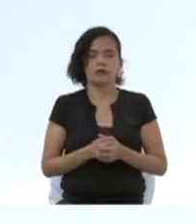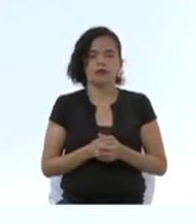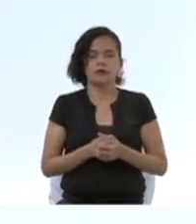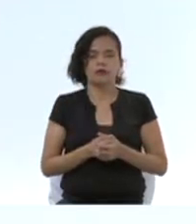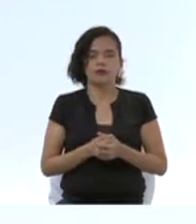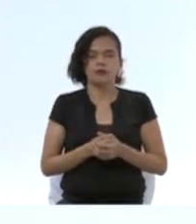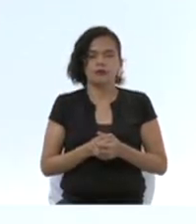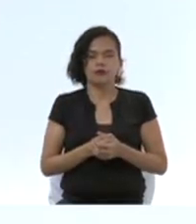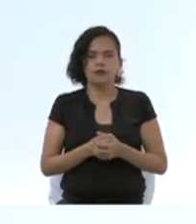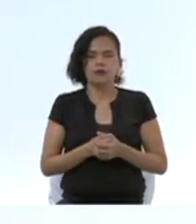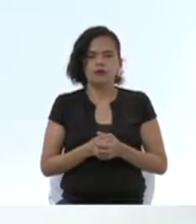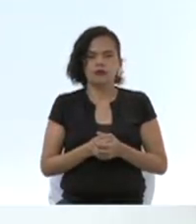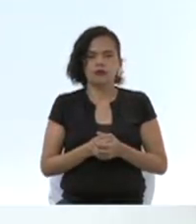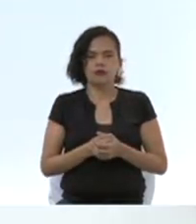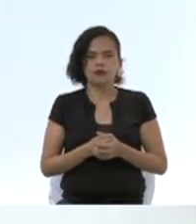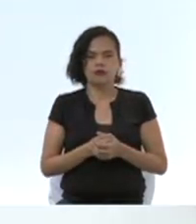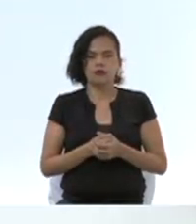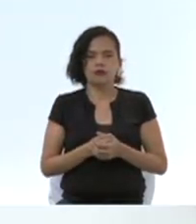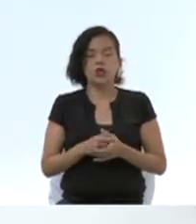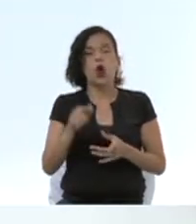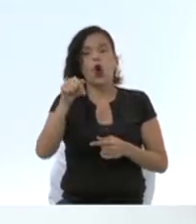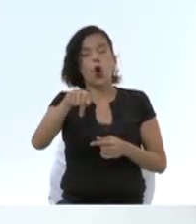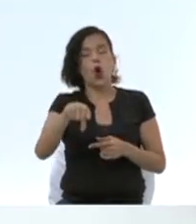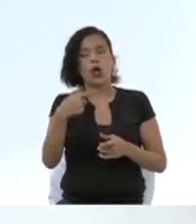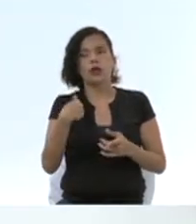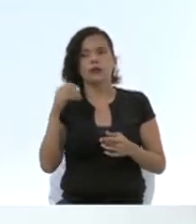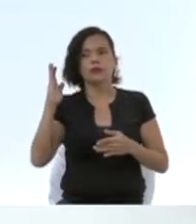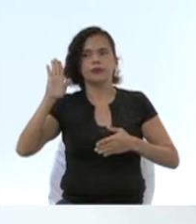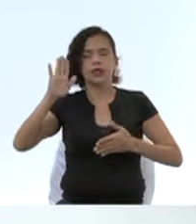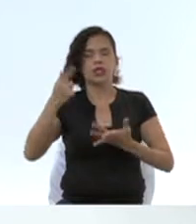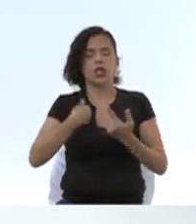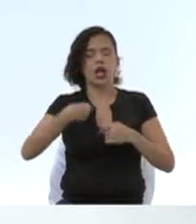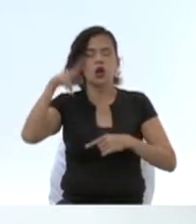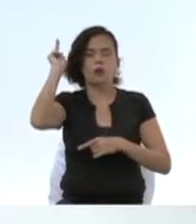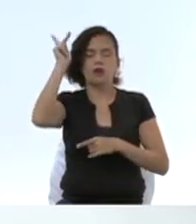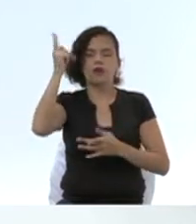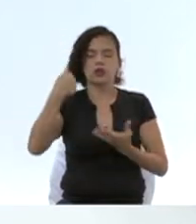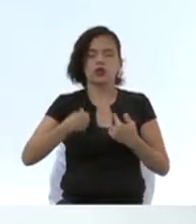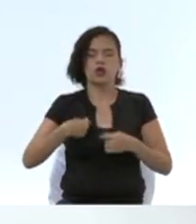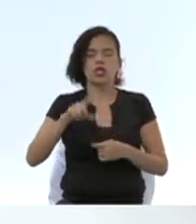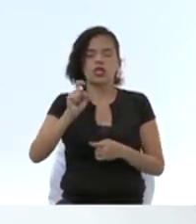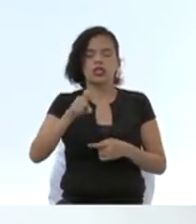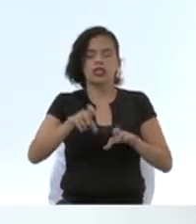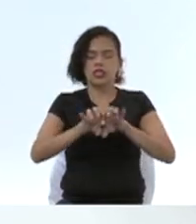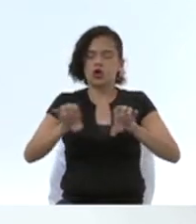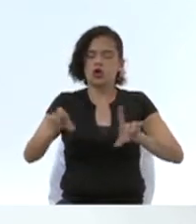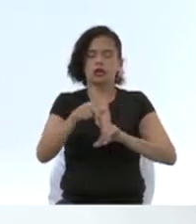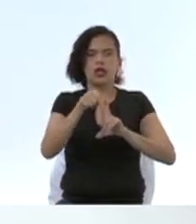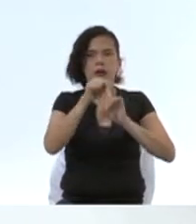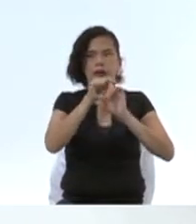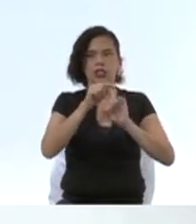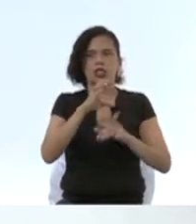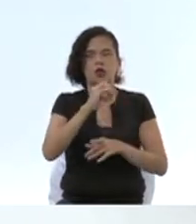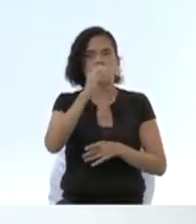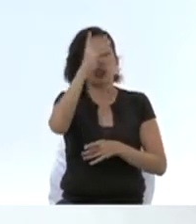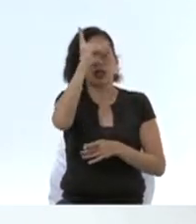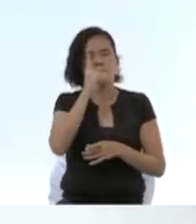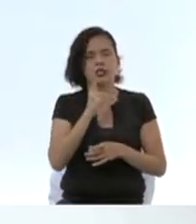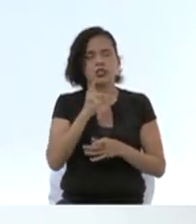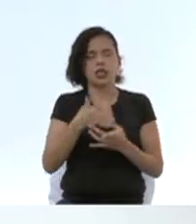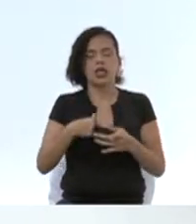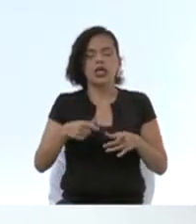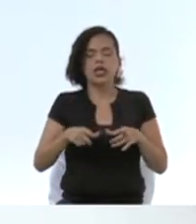más, Guillermo. Pues claro que sí, Williamny. Hoy estarán presentes los docentes de la modalidad con necesidades educativas especiales